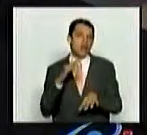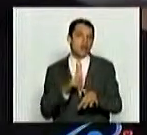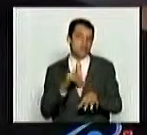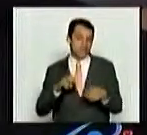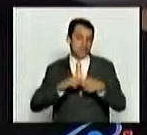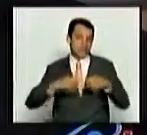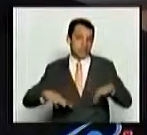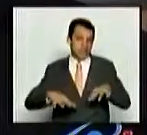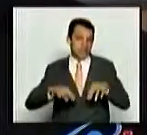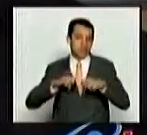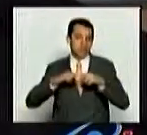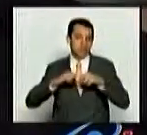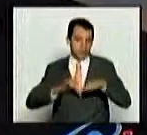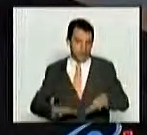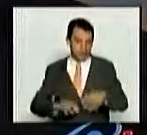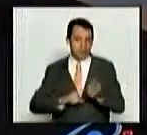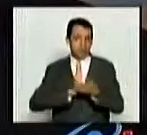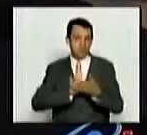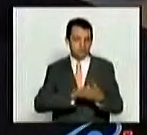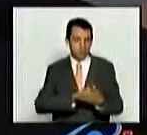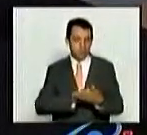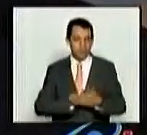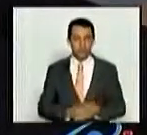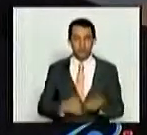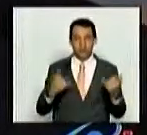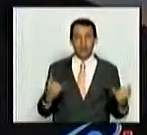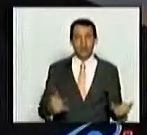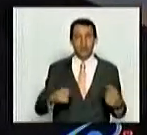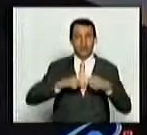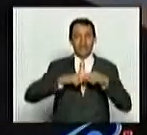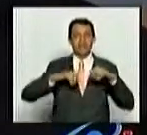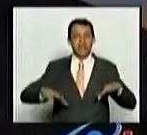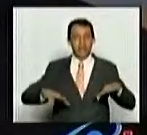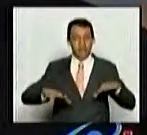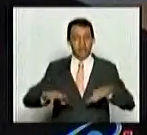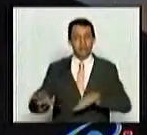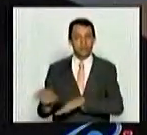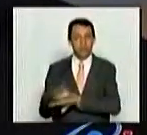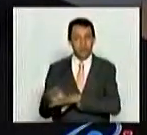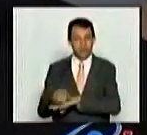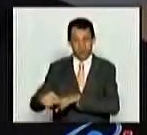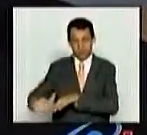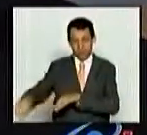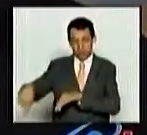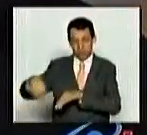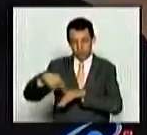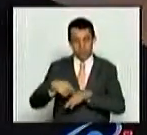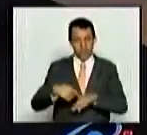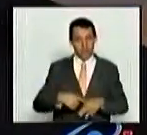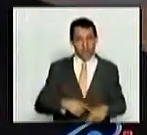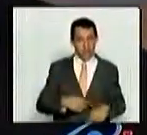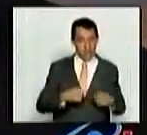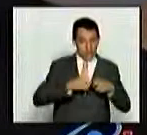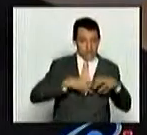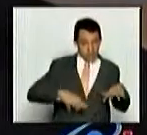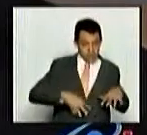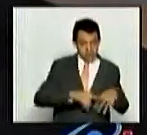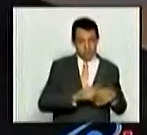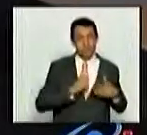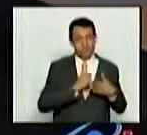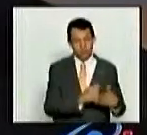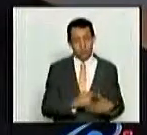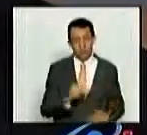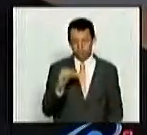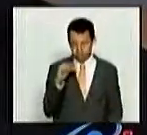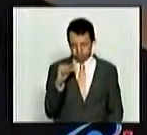el dolor y liberar la tensión muscular. Electro es de electricidad, pero a unas frecuencias muy bajas. Y mire, yo les